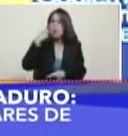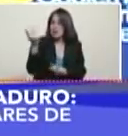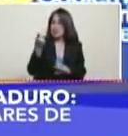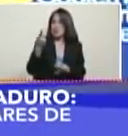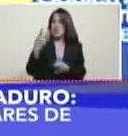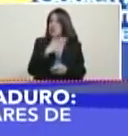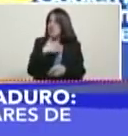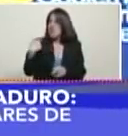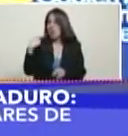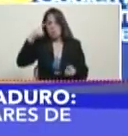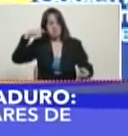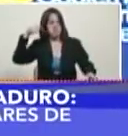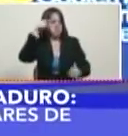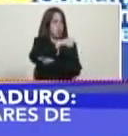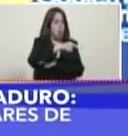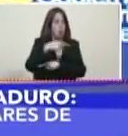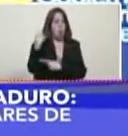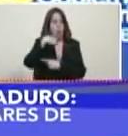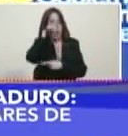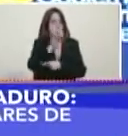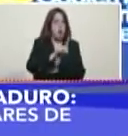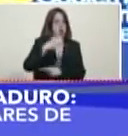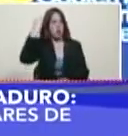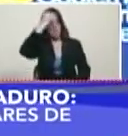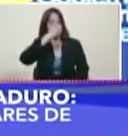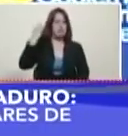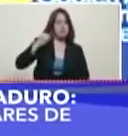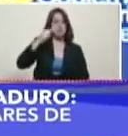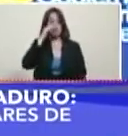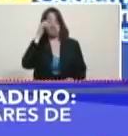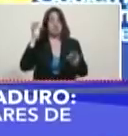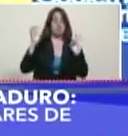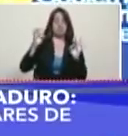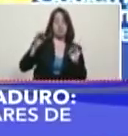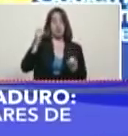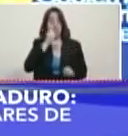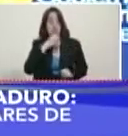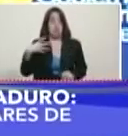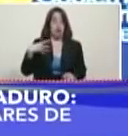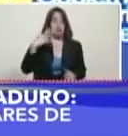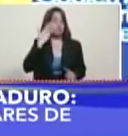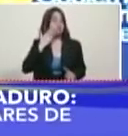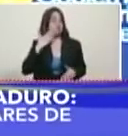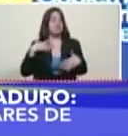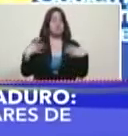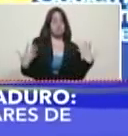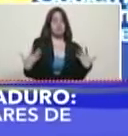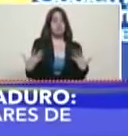pensamiento único de los supremacistas blancos de la Casa Blanca.